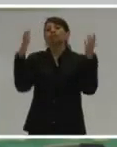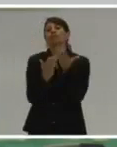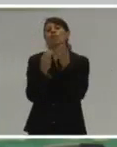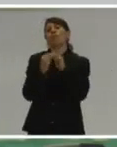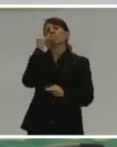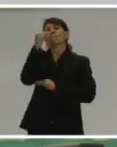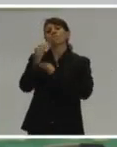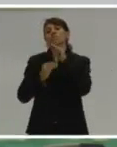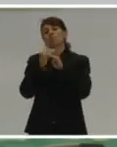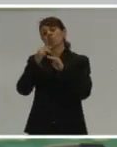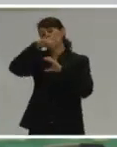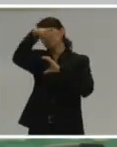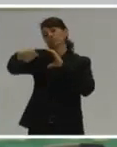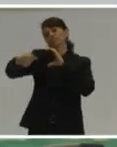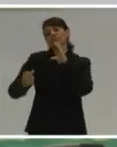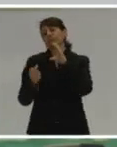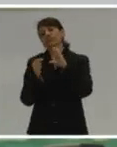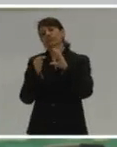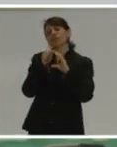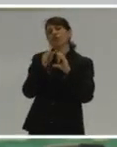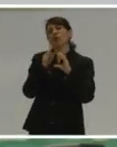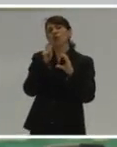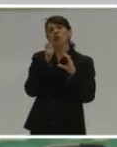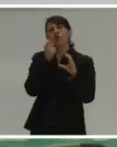porque son nuestros territorios, venimos